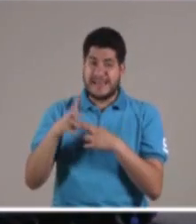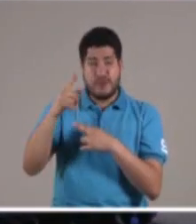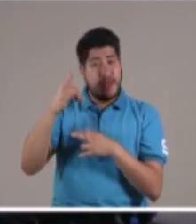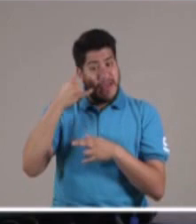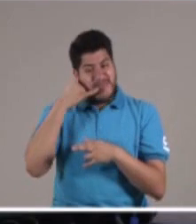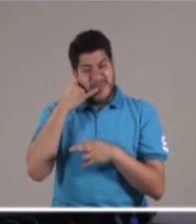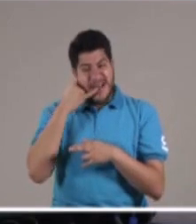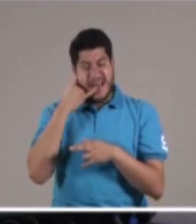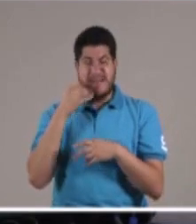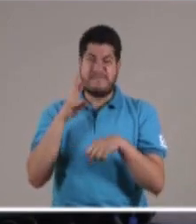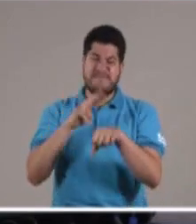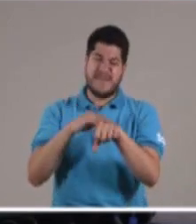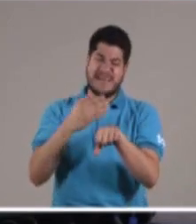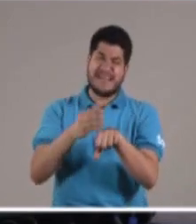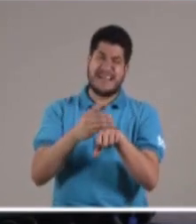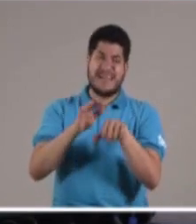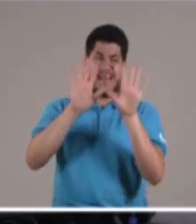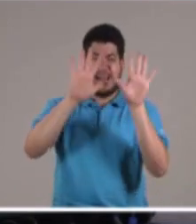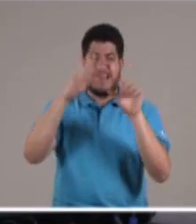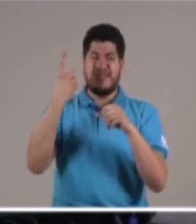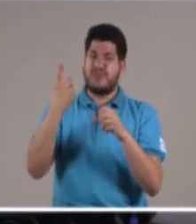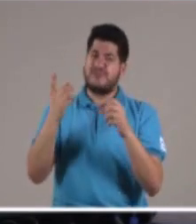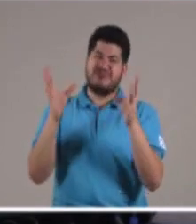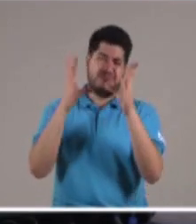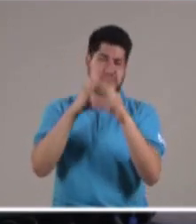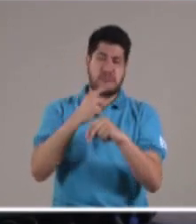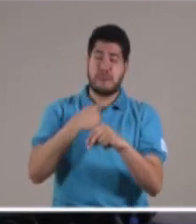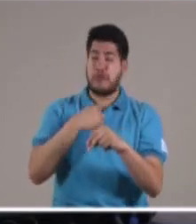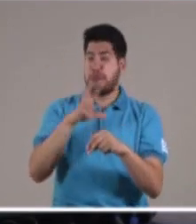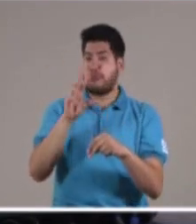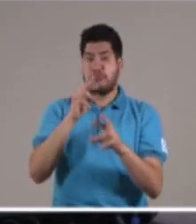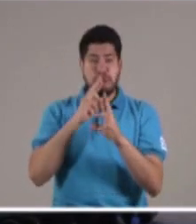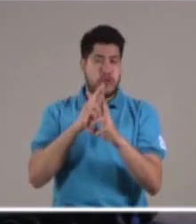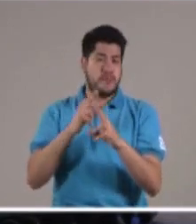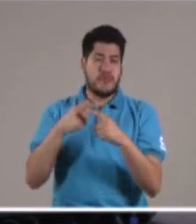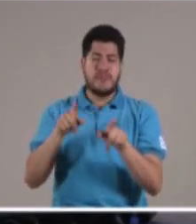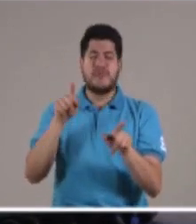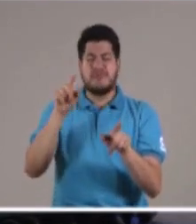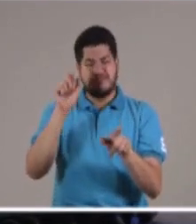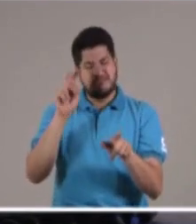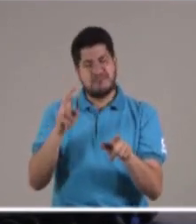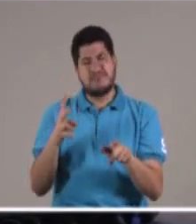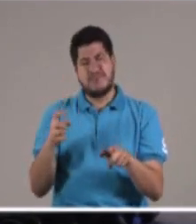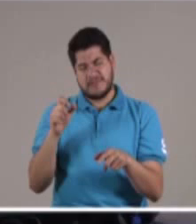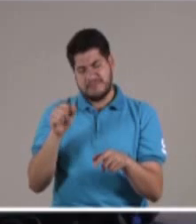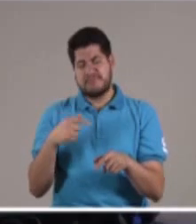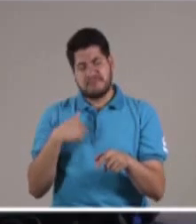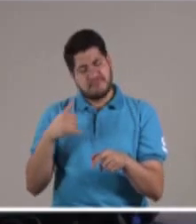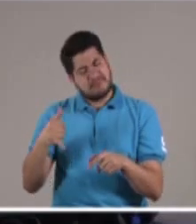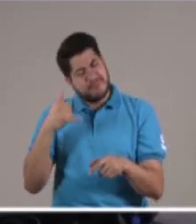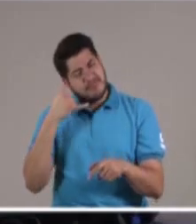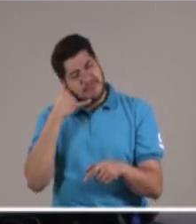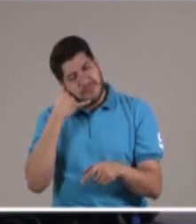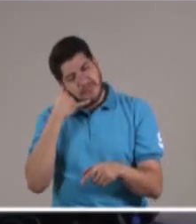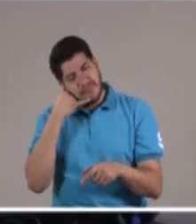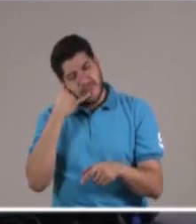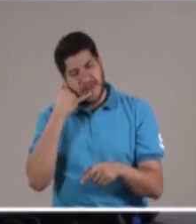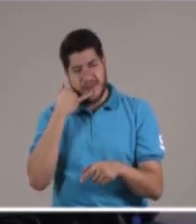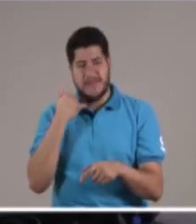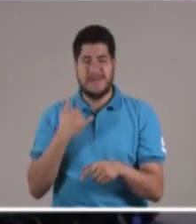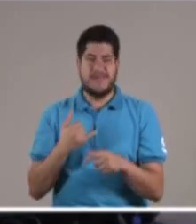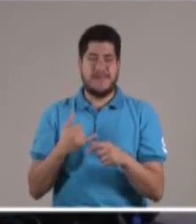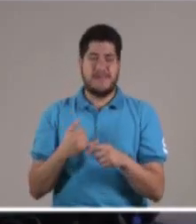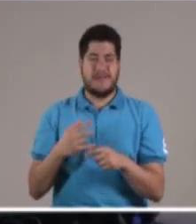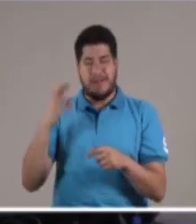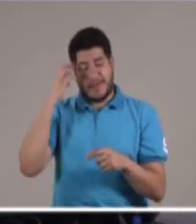noche no contesto el teléfono a esa hora pero esa vez lo contesté digo Tal vez es la pizza que ya